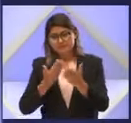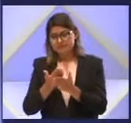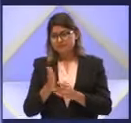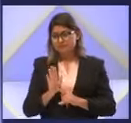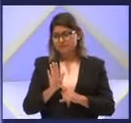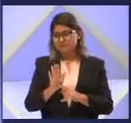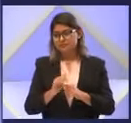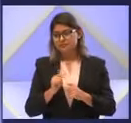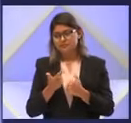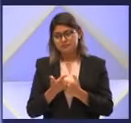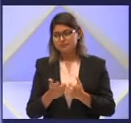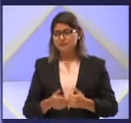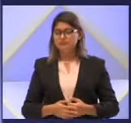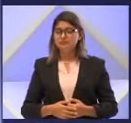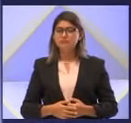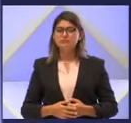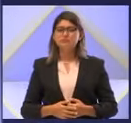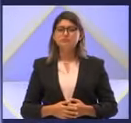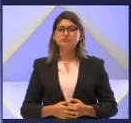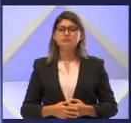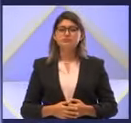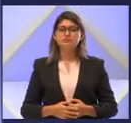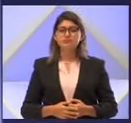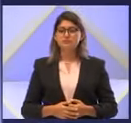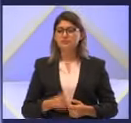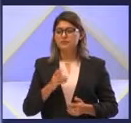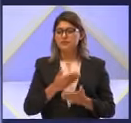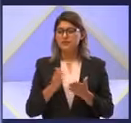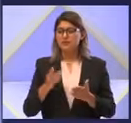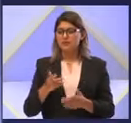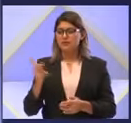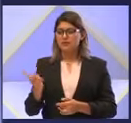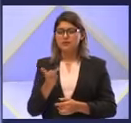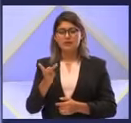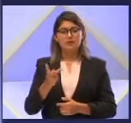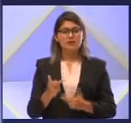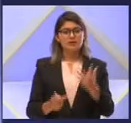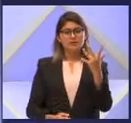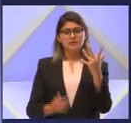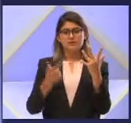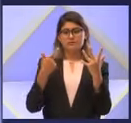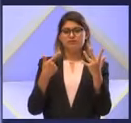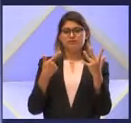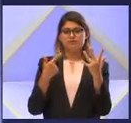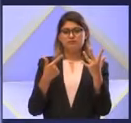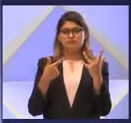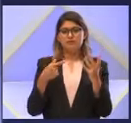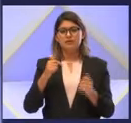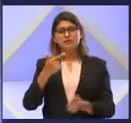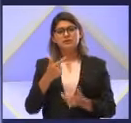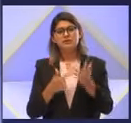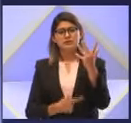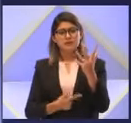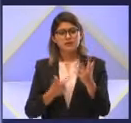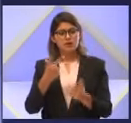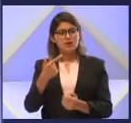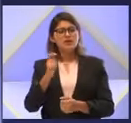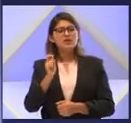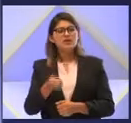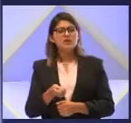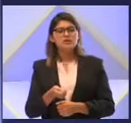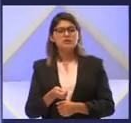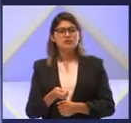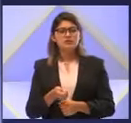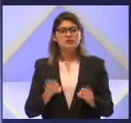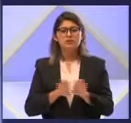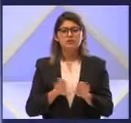arena qué pasa con el 5 g como cabe el 5g es decir cómo se integra